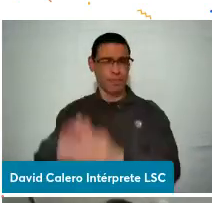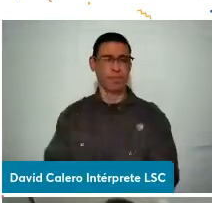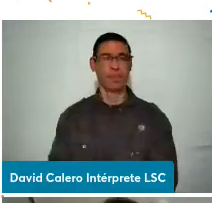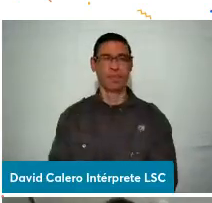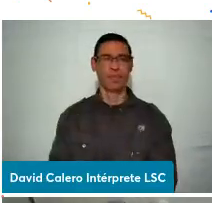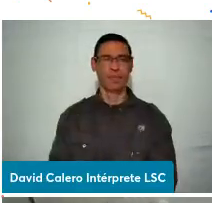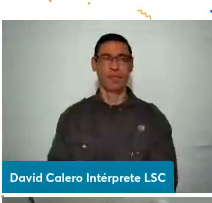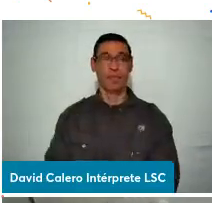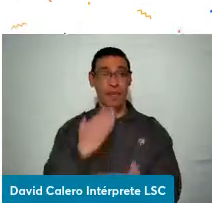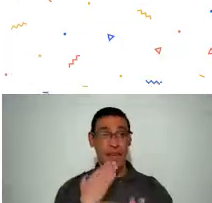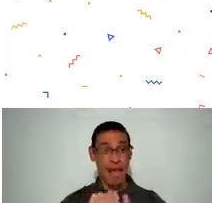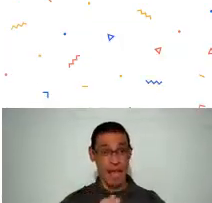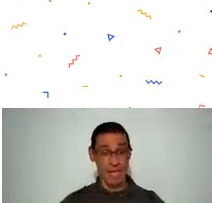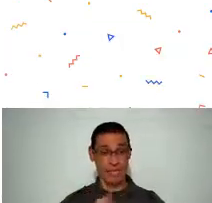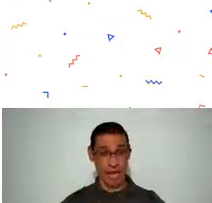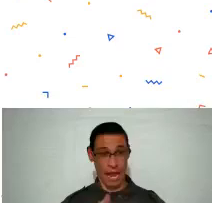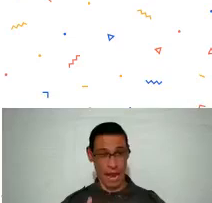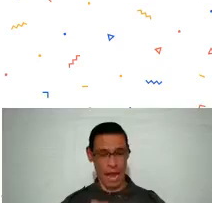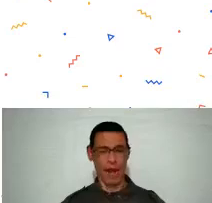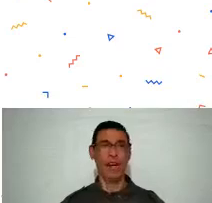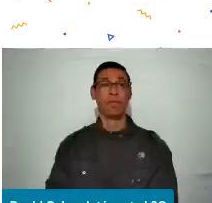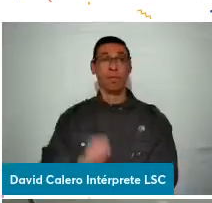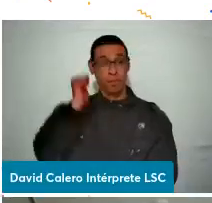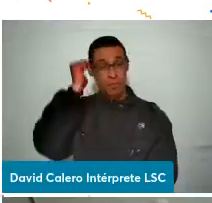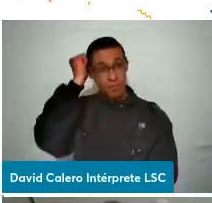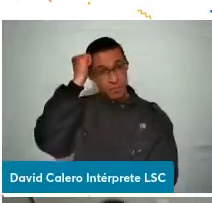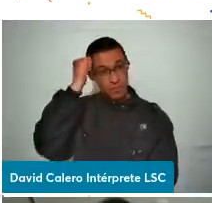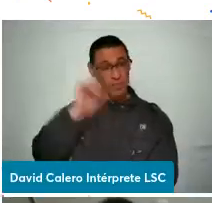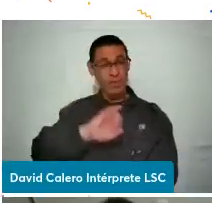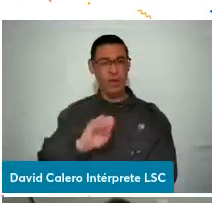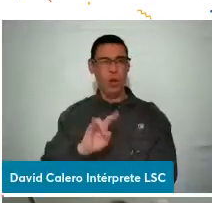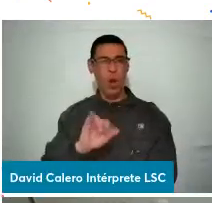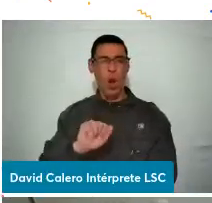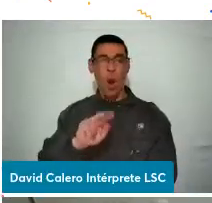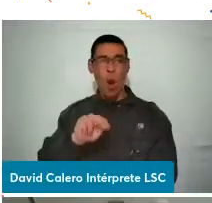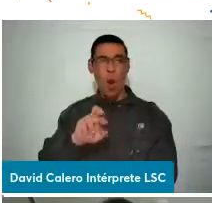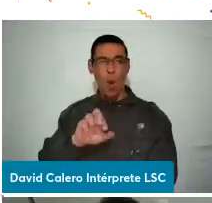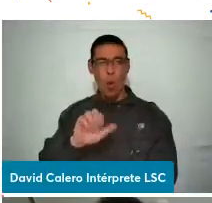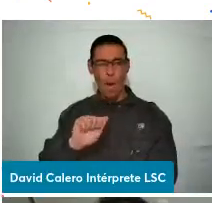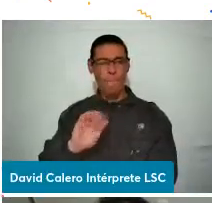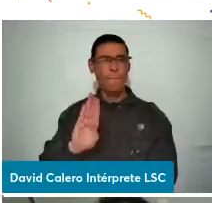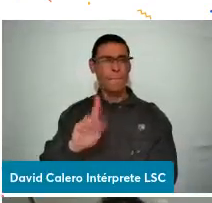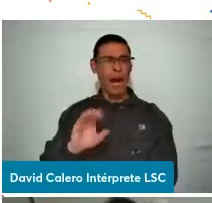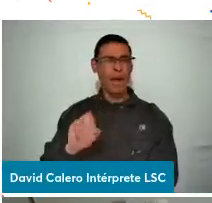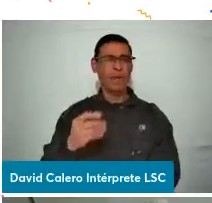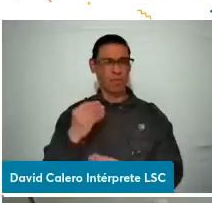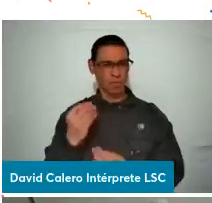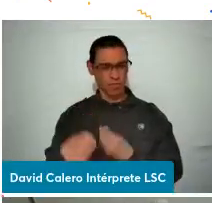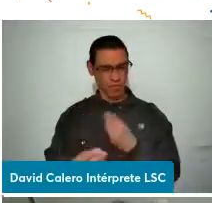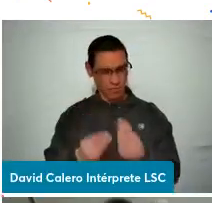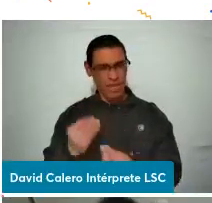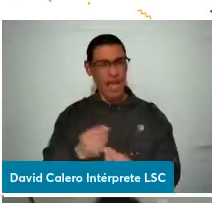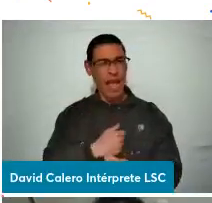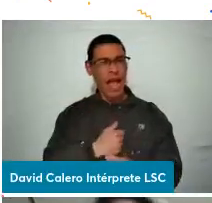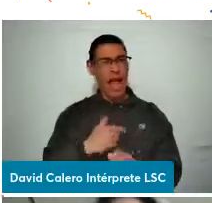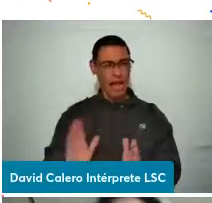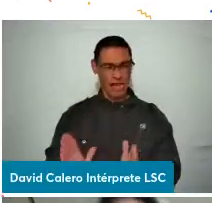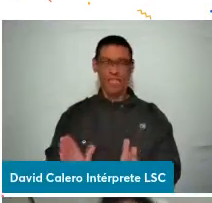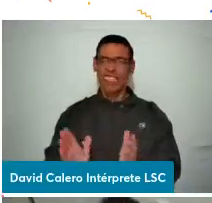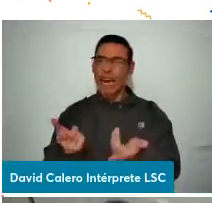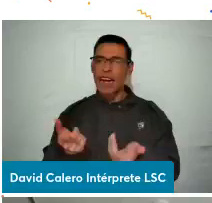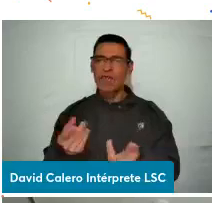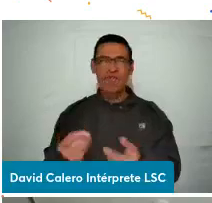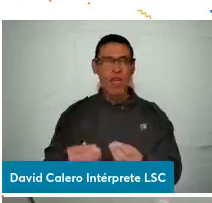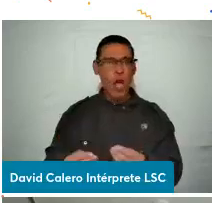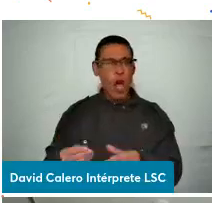Gracias, Carolina. Profe Juan Pablo, cuéntenos cómo podemos promover las prácticas inclusivas por medio de la tecnología.